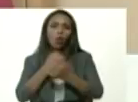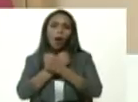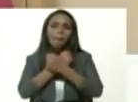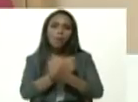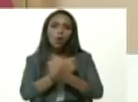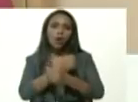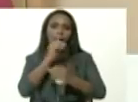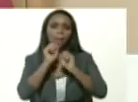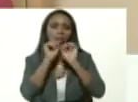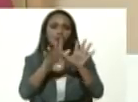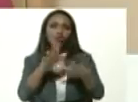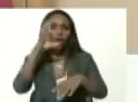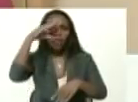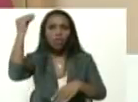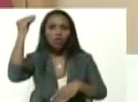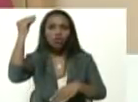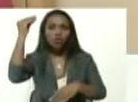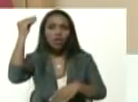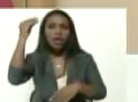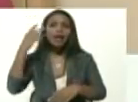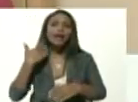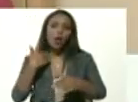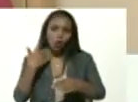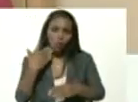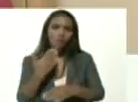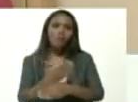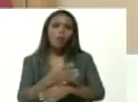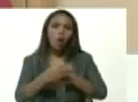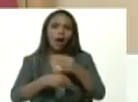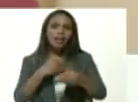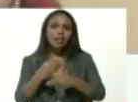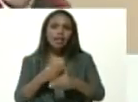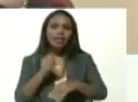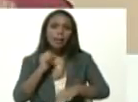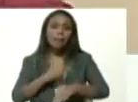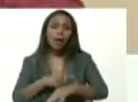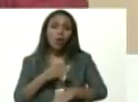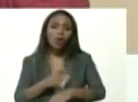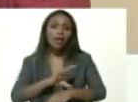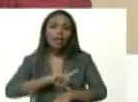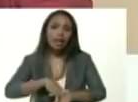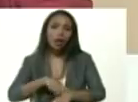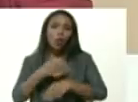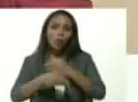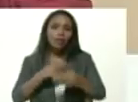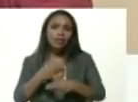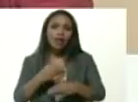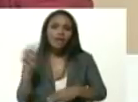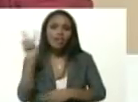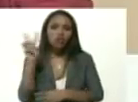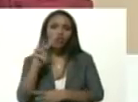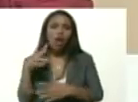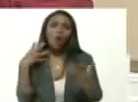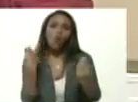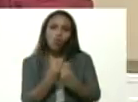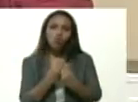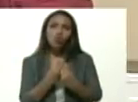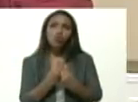las bendiciones de Dios, que lo vamos a lograr. Más temprano que tarde lo vamos a lograr. Venezuela,